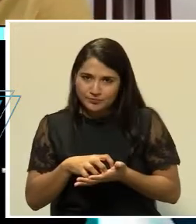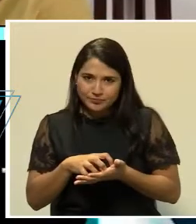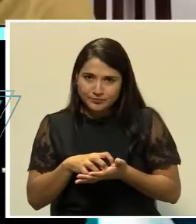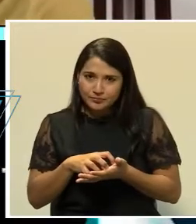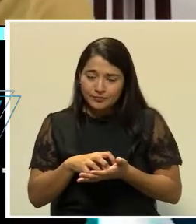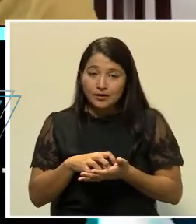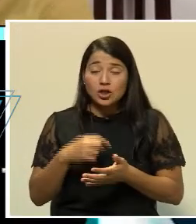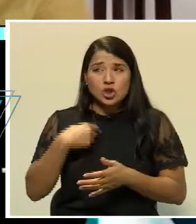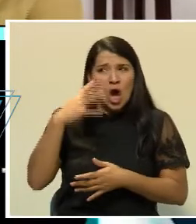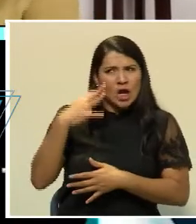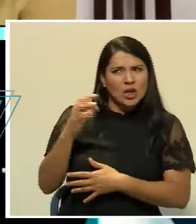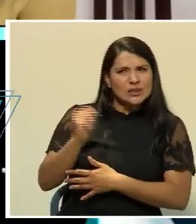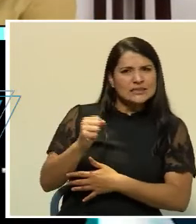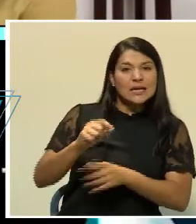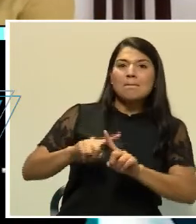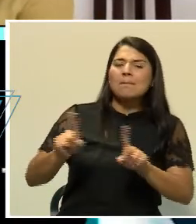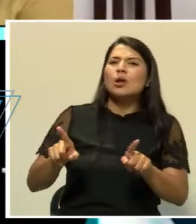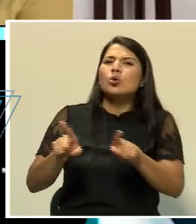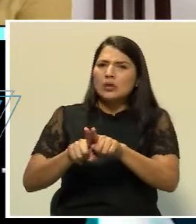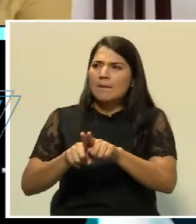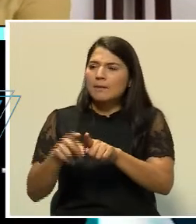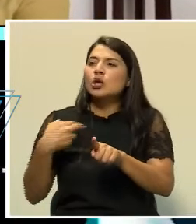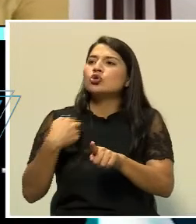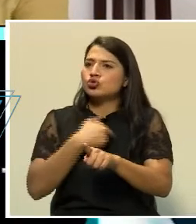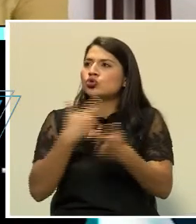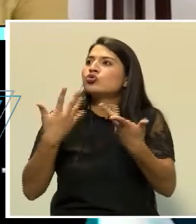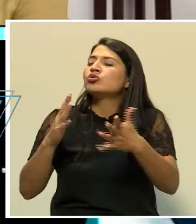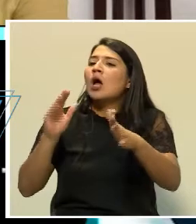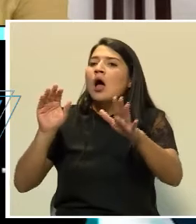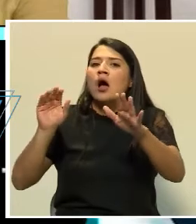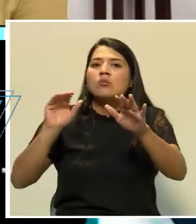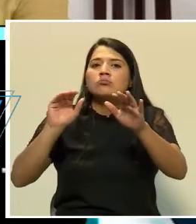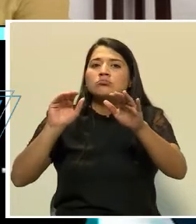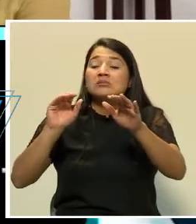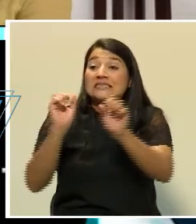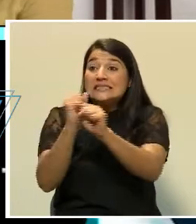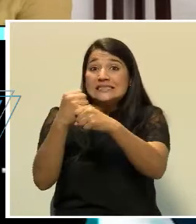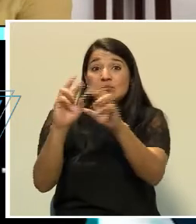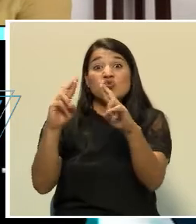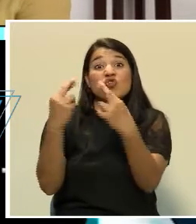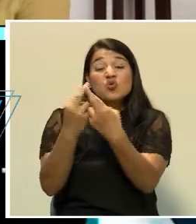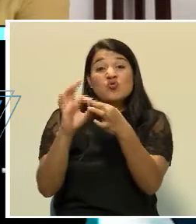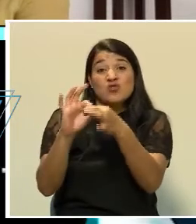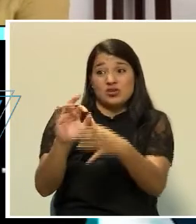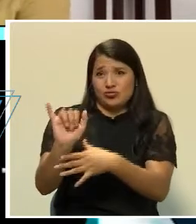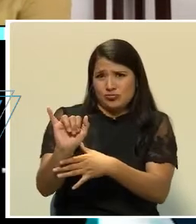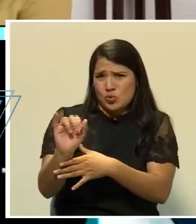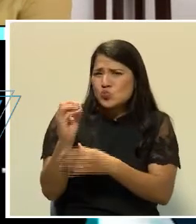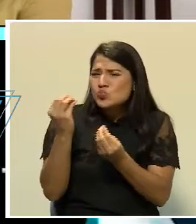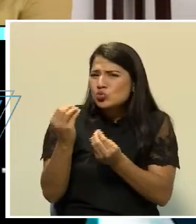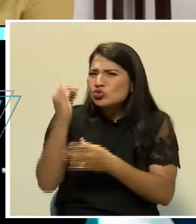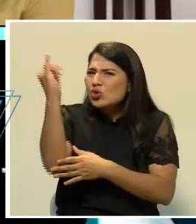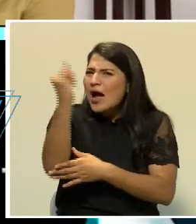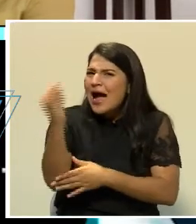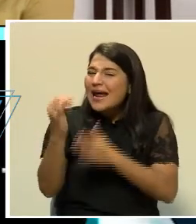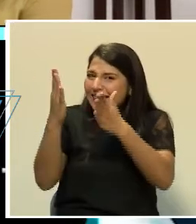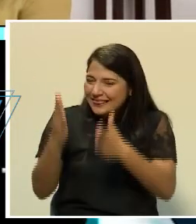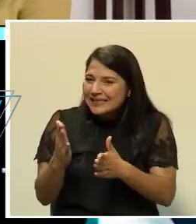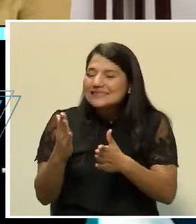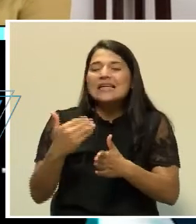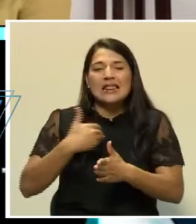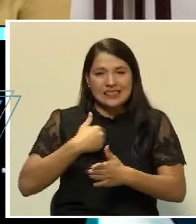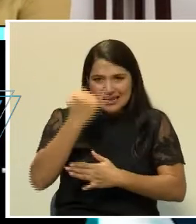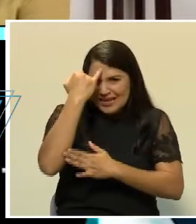porque lo supongo, pero además porque hemos abierto varias convocatorias y hay artistas trabajando propuestas súper enriquecedoras, con